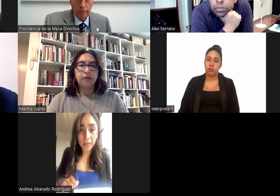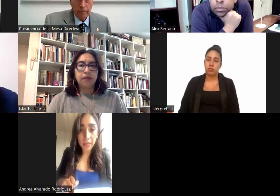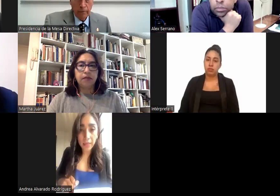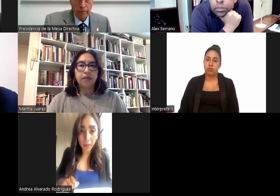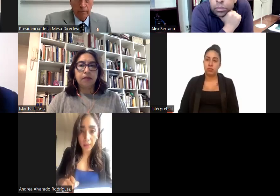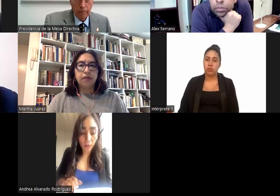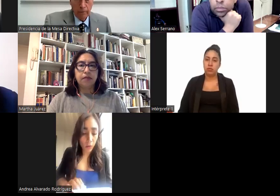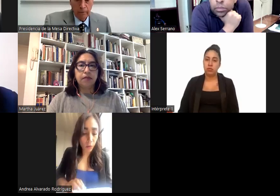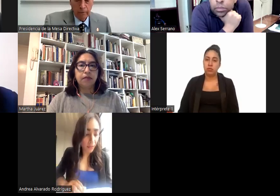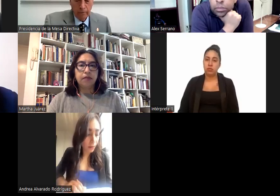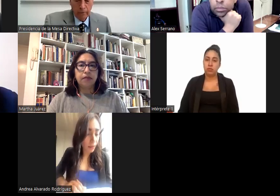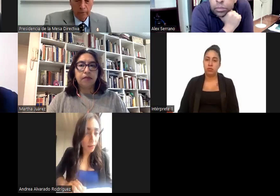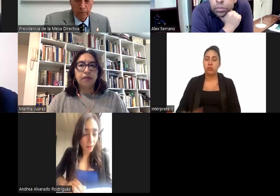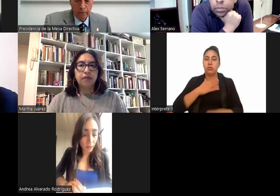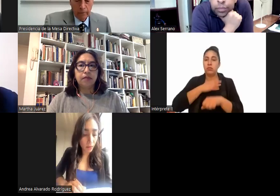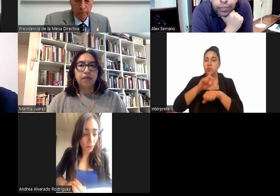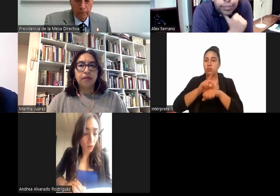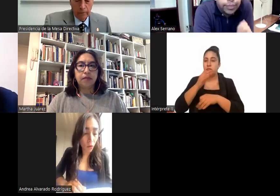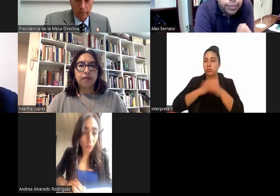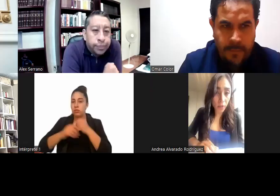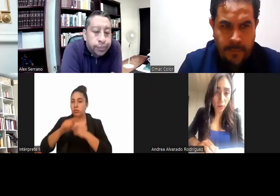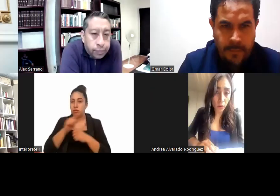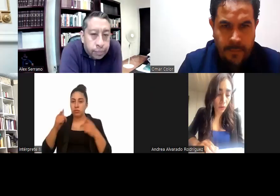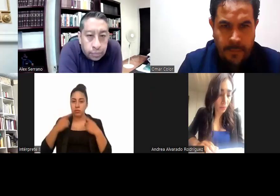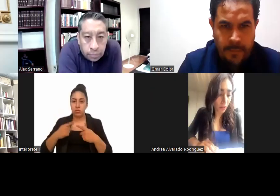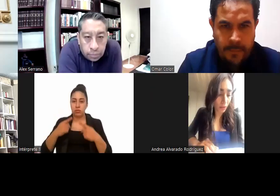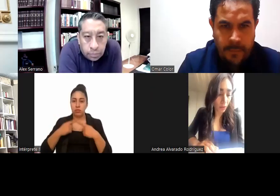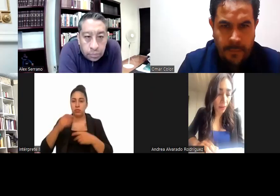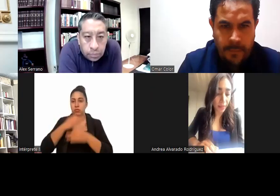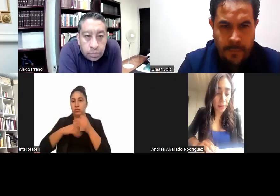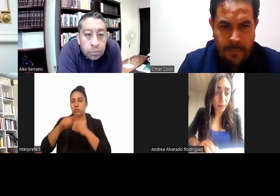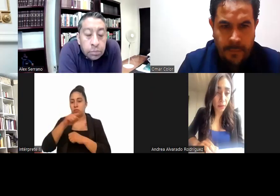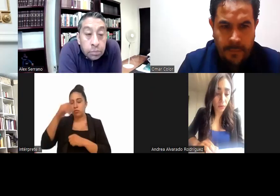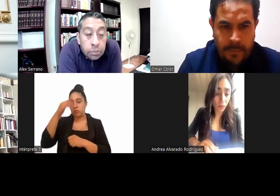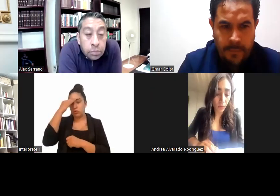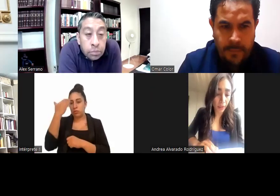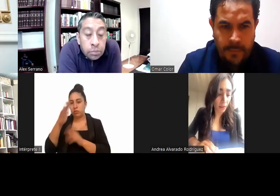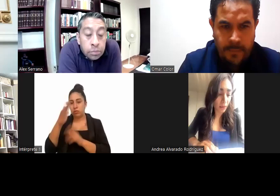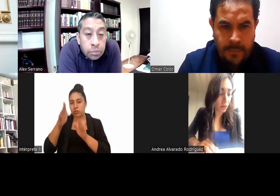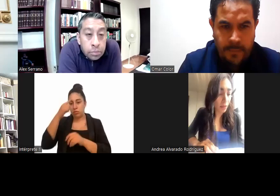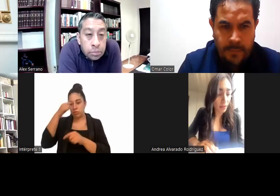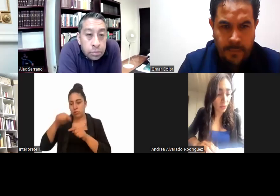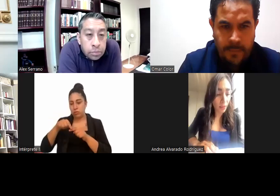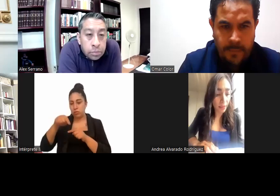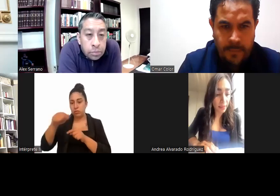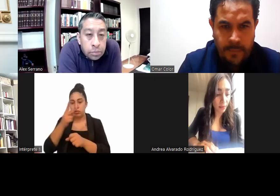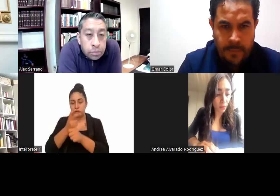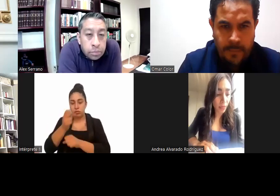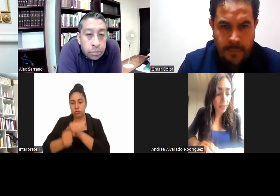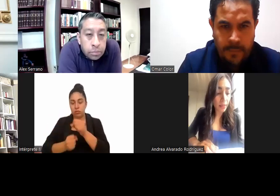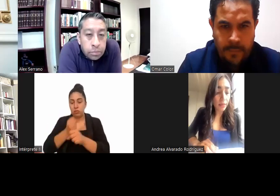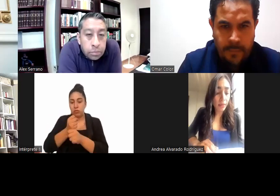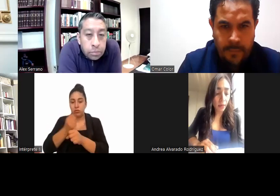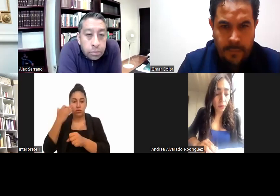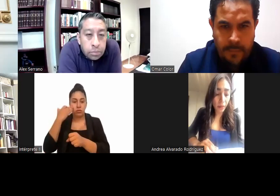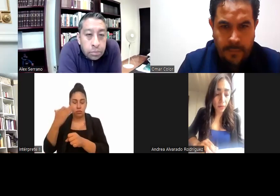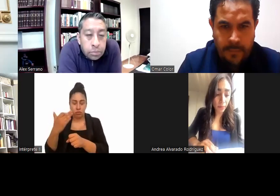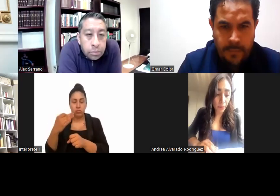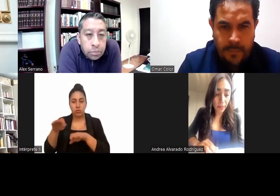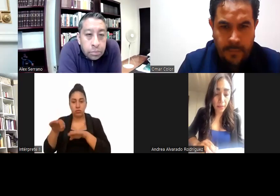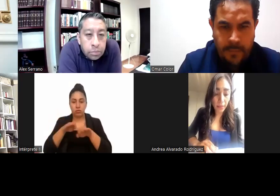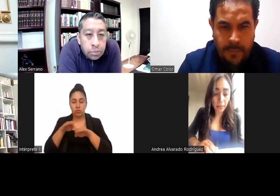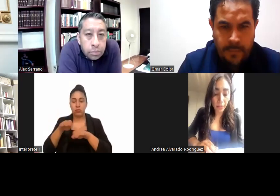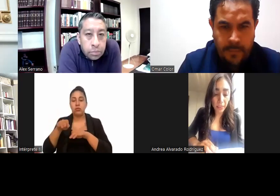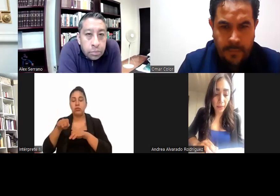Buenos días a todas y todos los presentes. Como es de su conocimiento, para este segundo ejercicio de la segunda legislatura, se renovaron